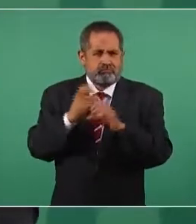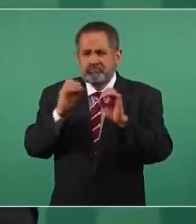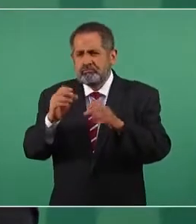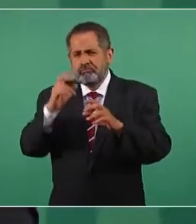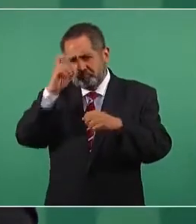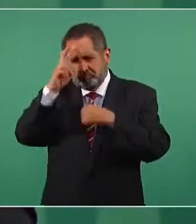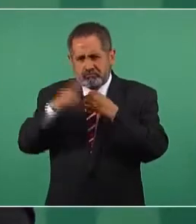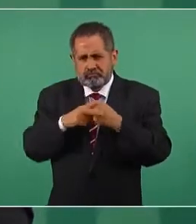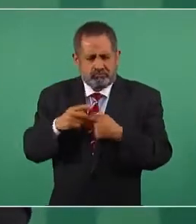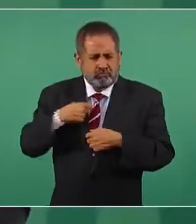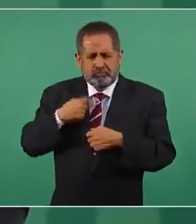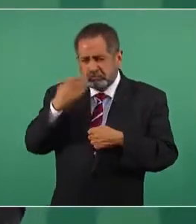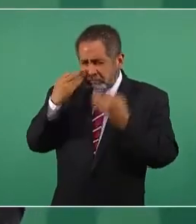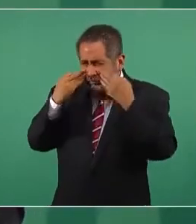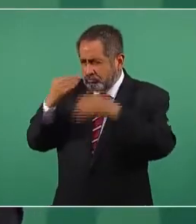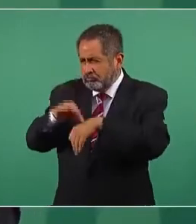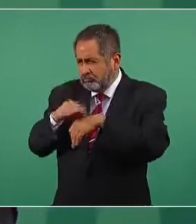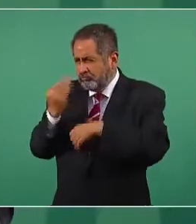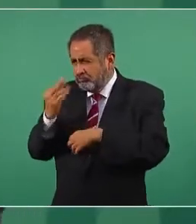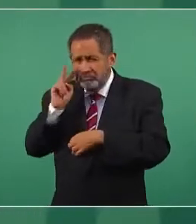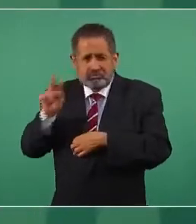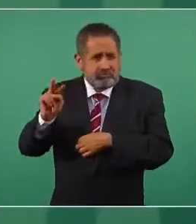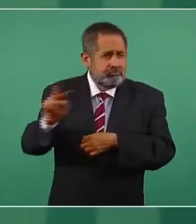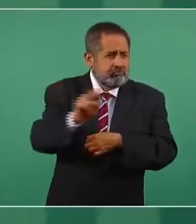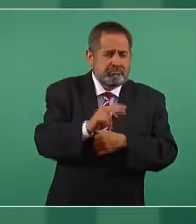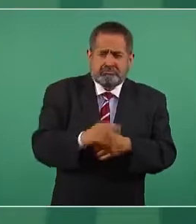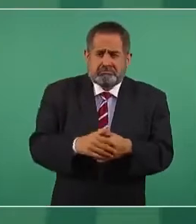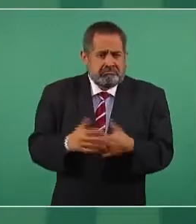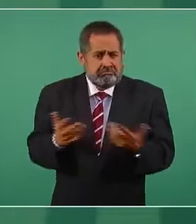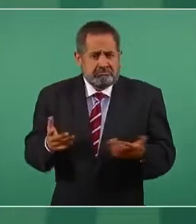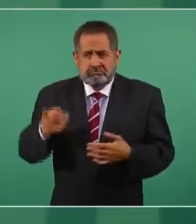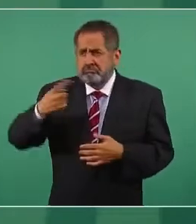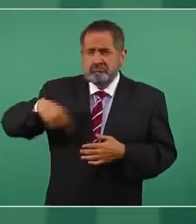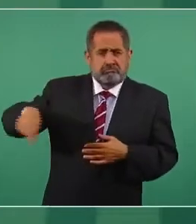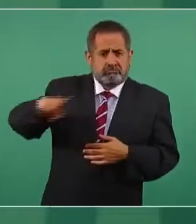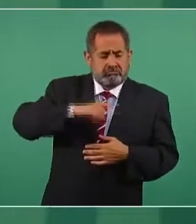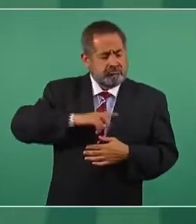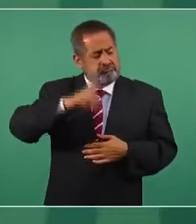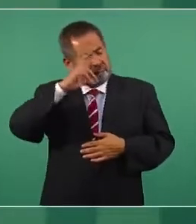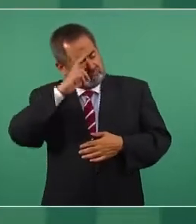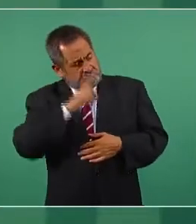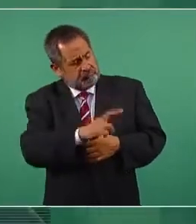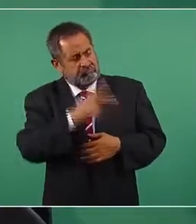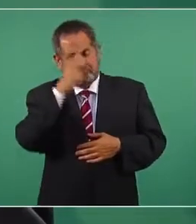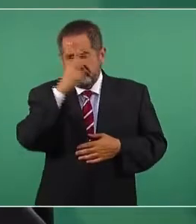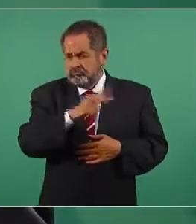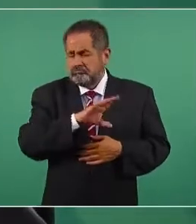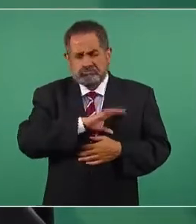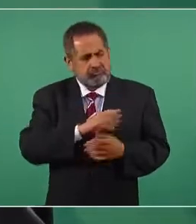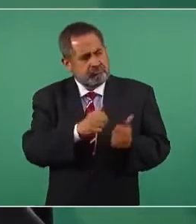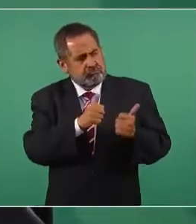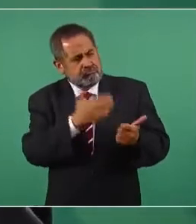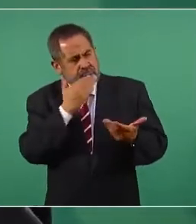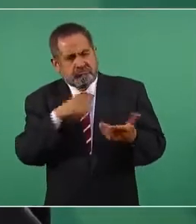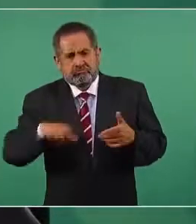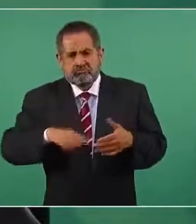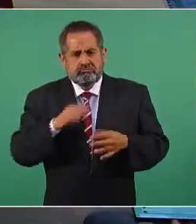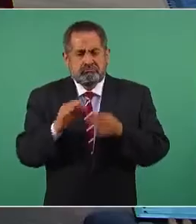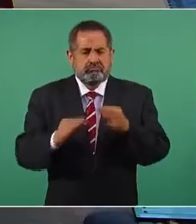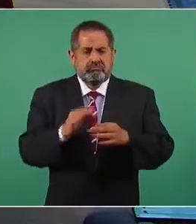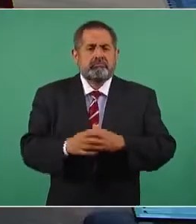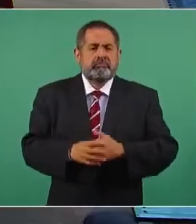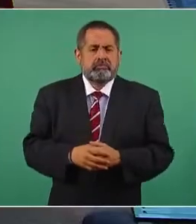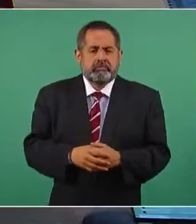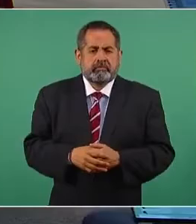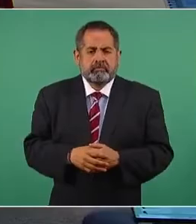en Europa, o con China, o con la India, es de respeto y de aprecio por lo que México está haciendo y su gobierno. ¿Afirmaría